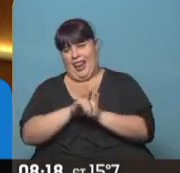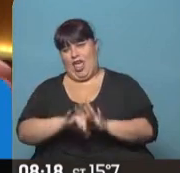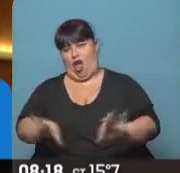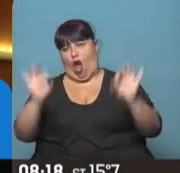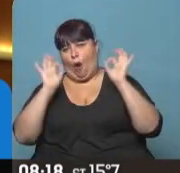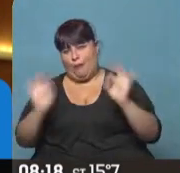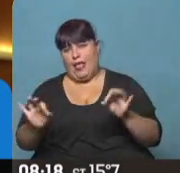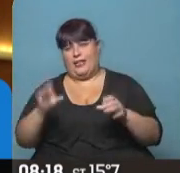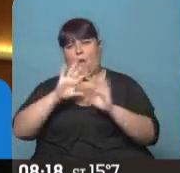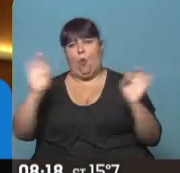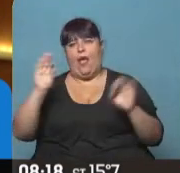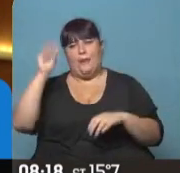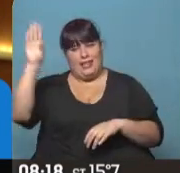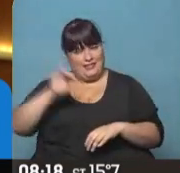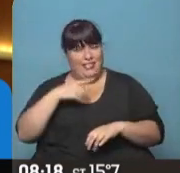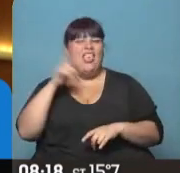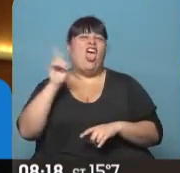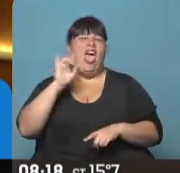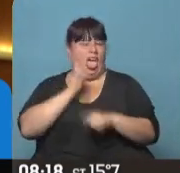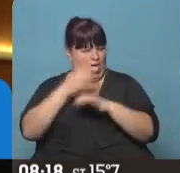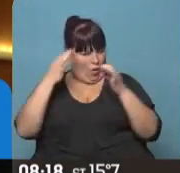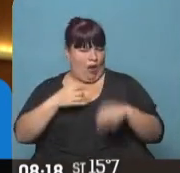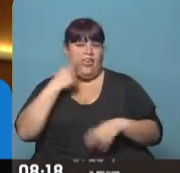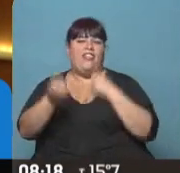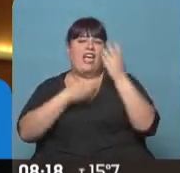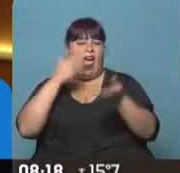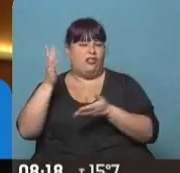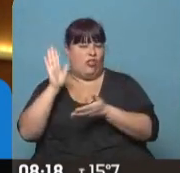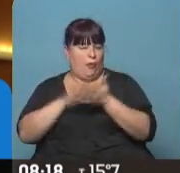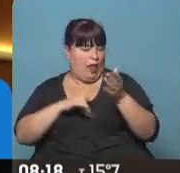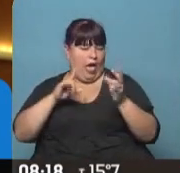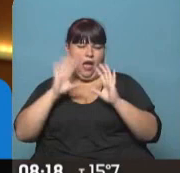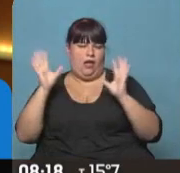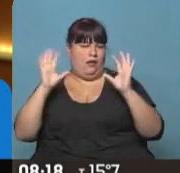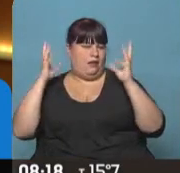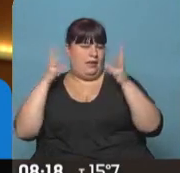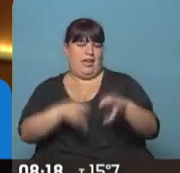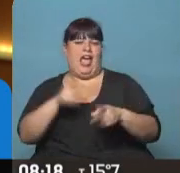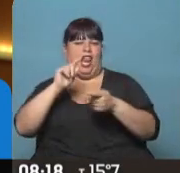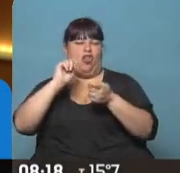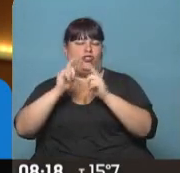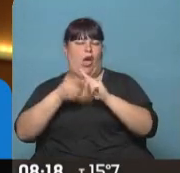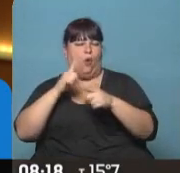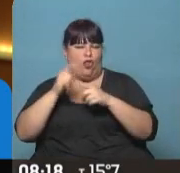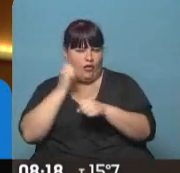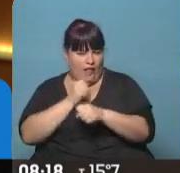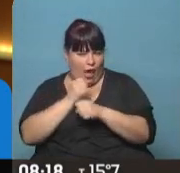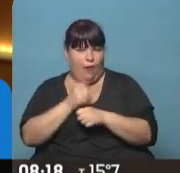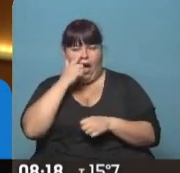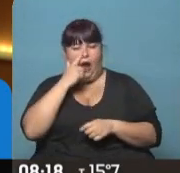integral. Decían que no, pero tras esta ley de blanqueo, en realidad hay un ataque integral a los convenios colectivos de